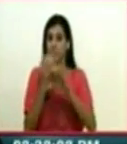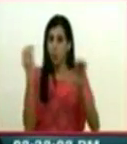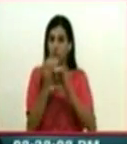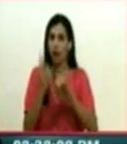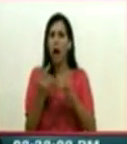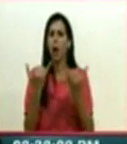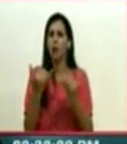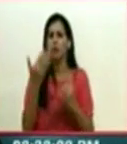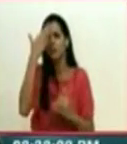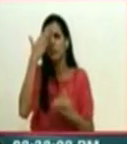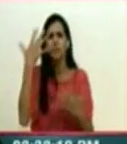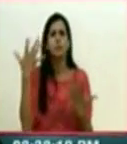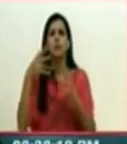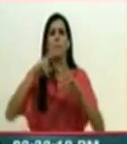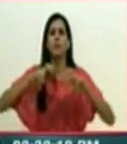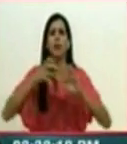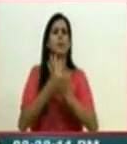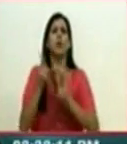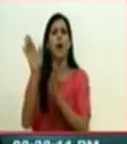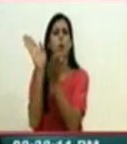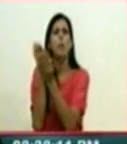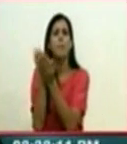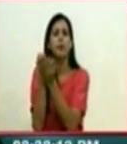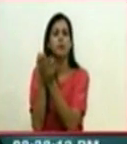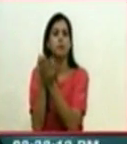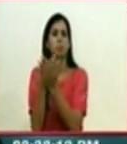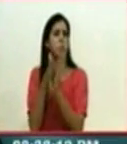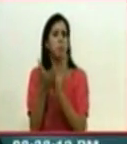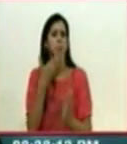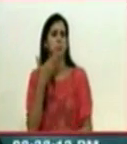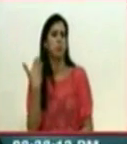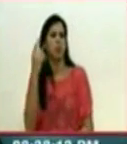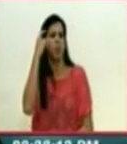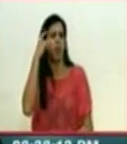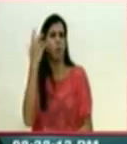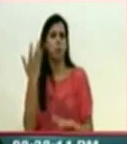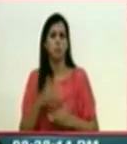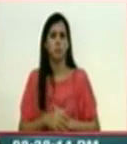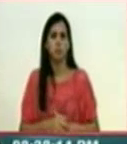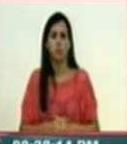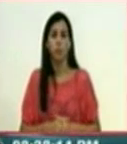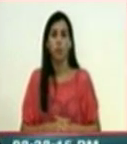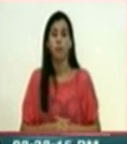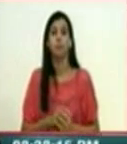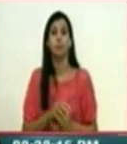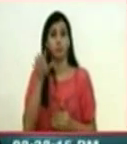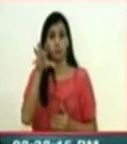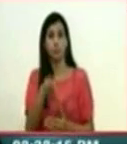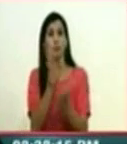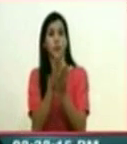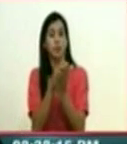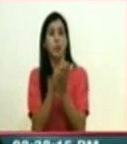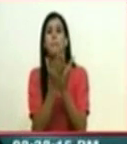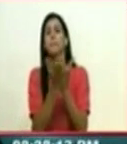investigan sucesos en el estado Nueva Esparta que se han desarrollado en los últimos días. El estado Nueva Esparta, ya en